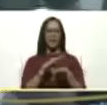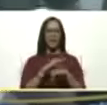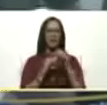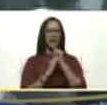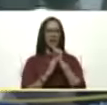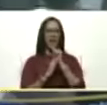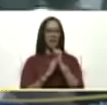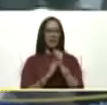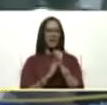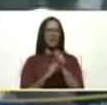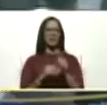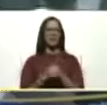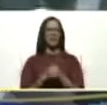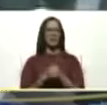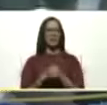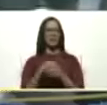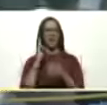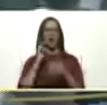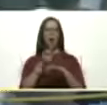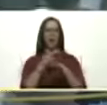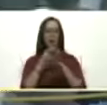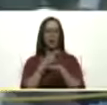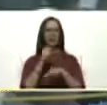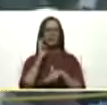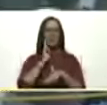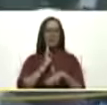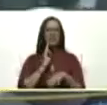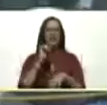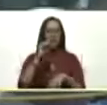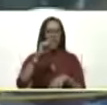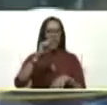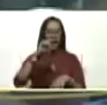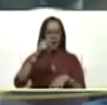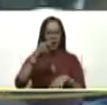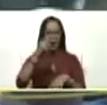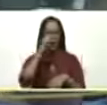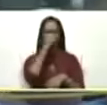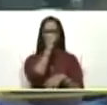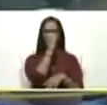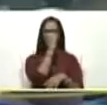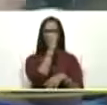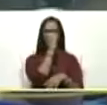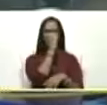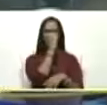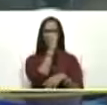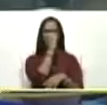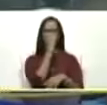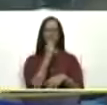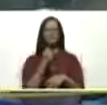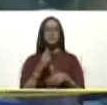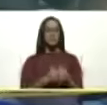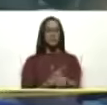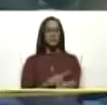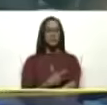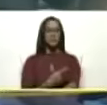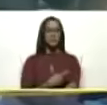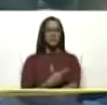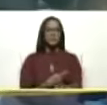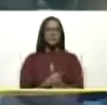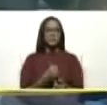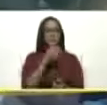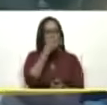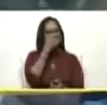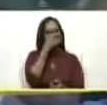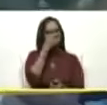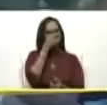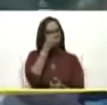de la clase obrera en Guayana y hoy gobernador del Estado Bolívar, Ángel Marcano, a nuestros alcaldes, a su señora esposa, a nuestra